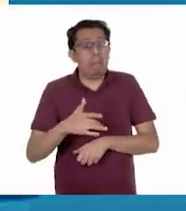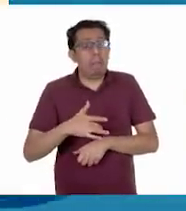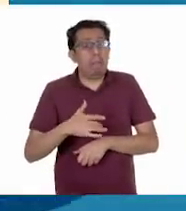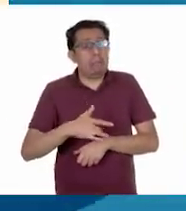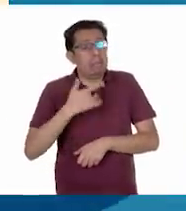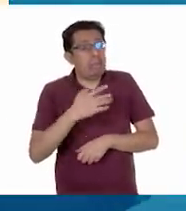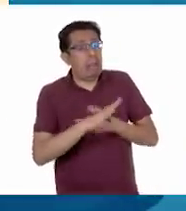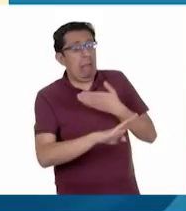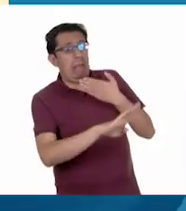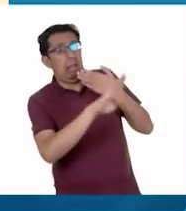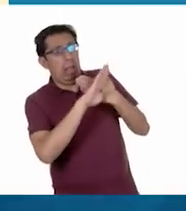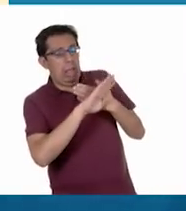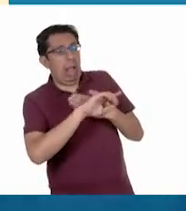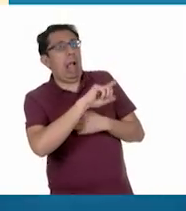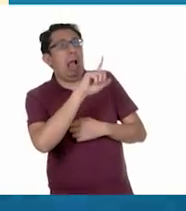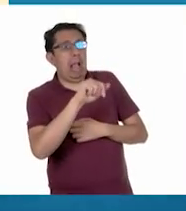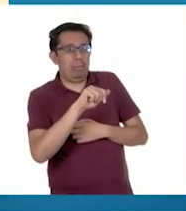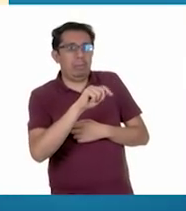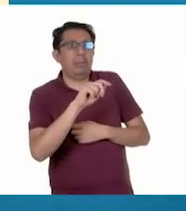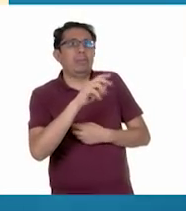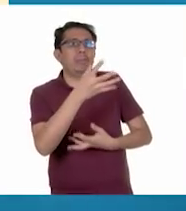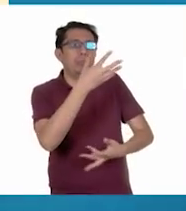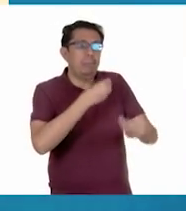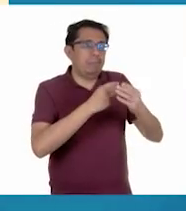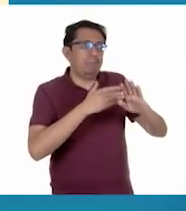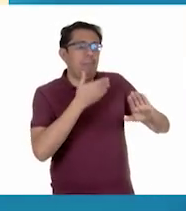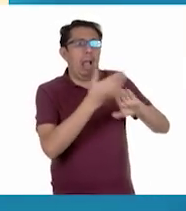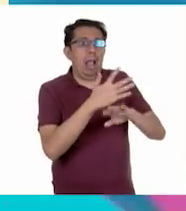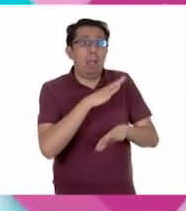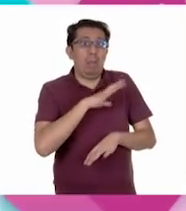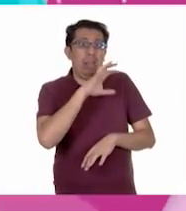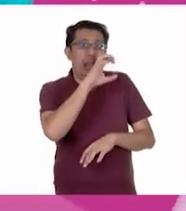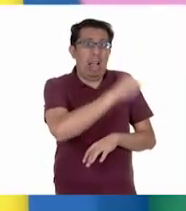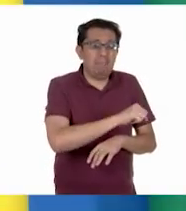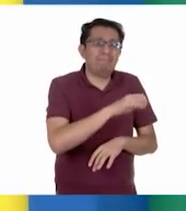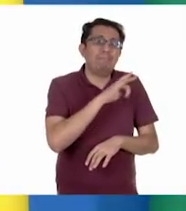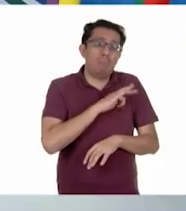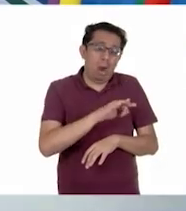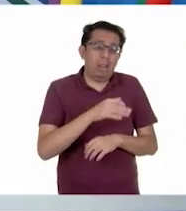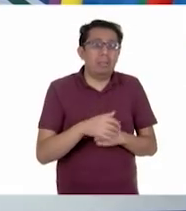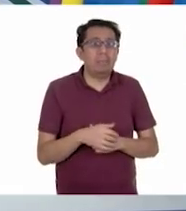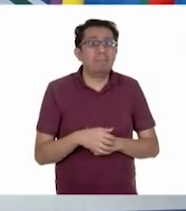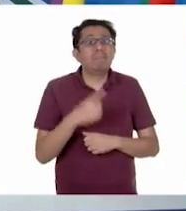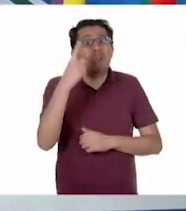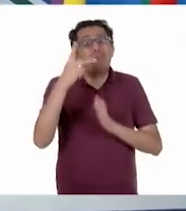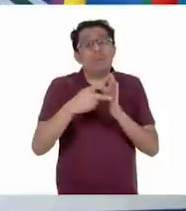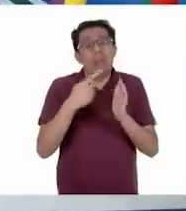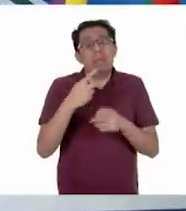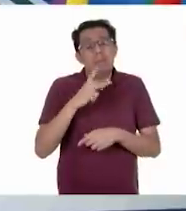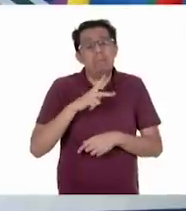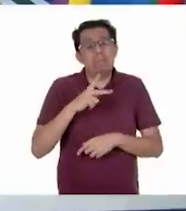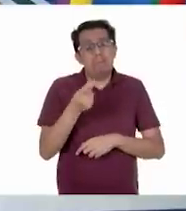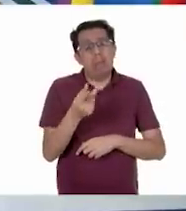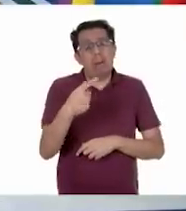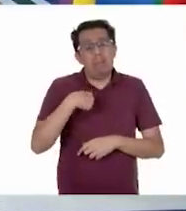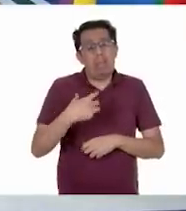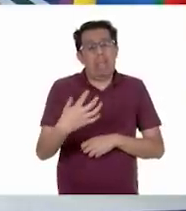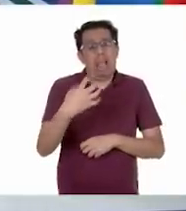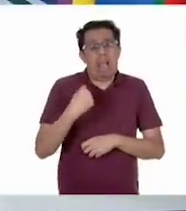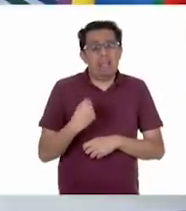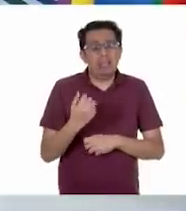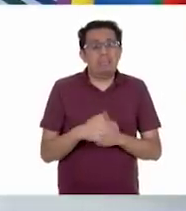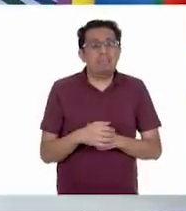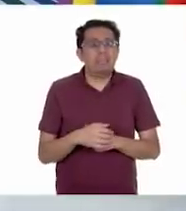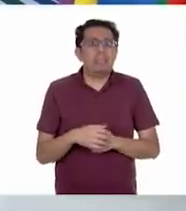y él puede regresar la agresión. Puede mordernos. Uy, sí, una vez me mordió. Uy, Titán, sí. qué